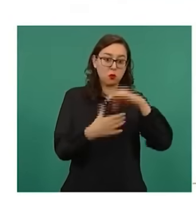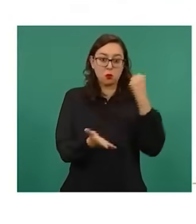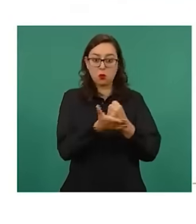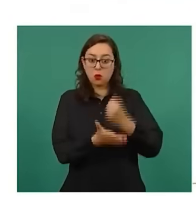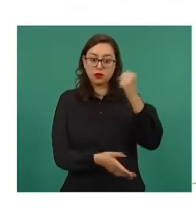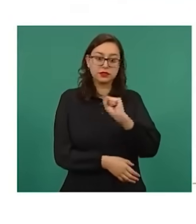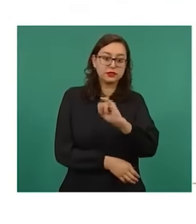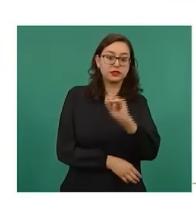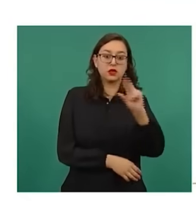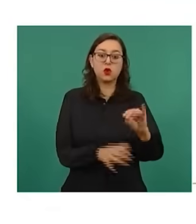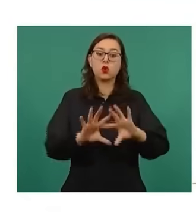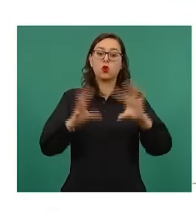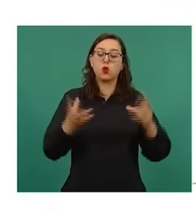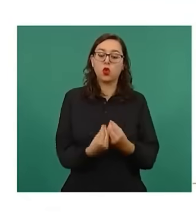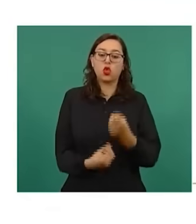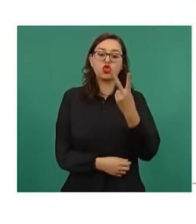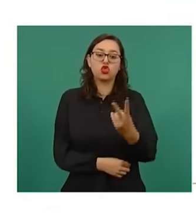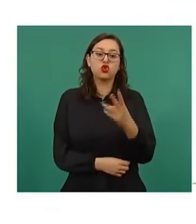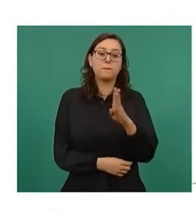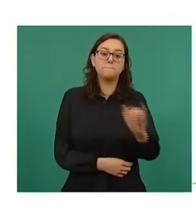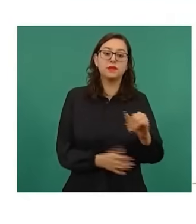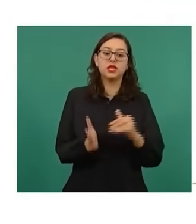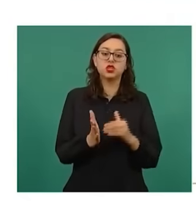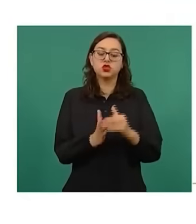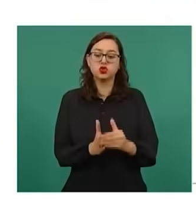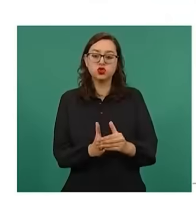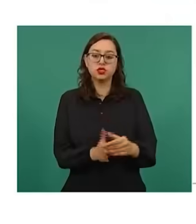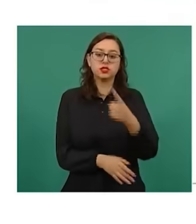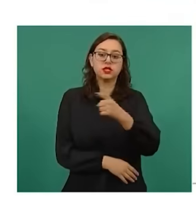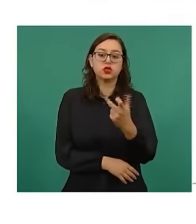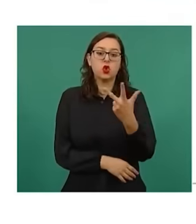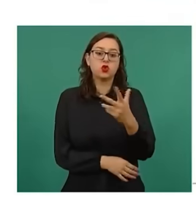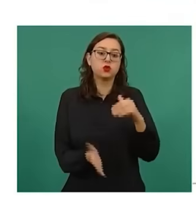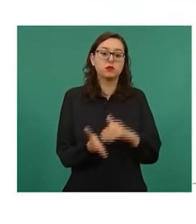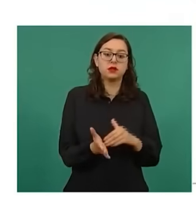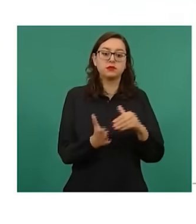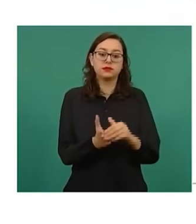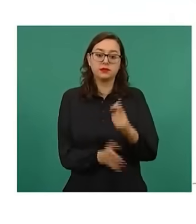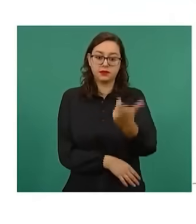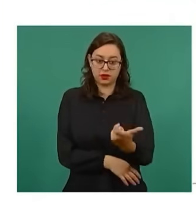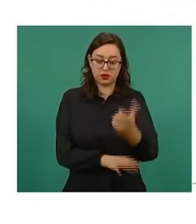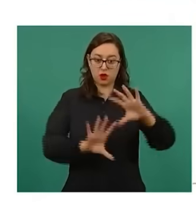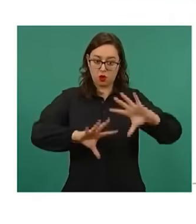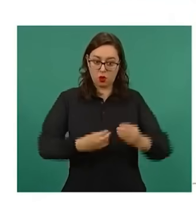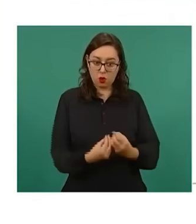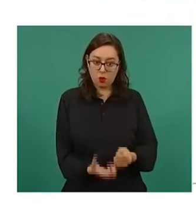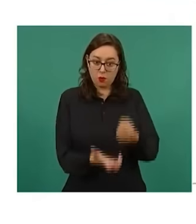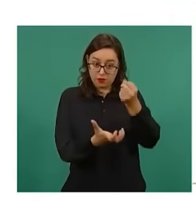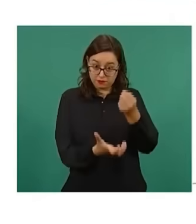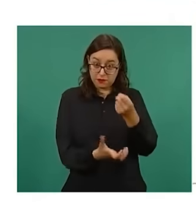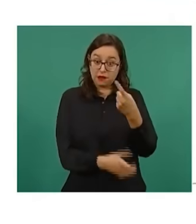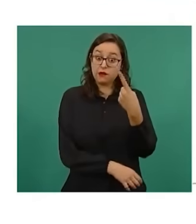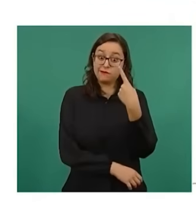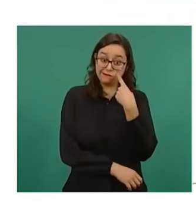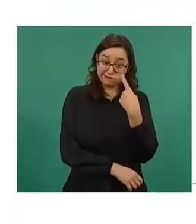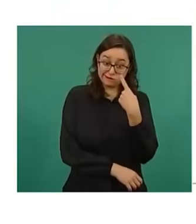más estaban ahí molestando dando lata Y es que la revista the banker una revista que sí hay que decirlo